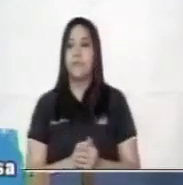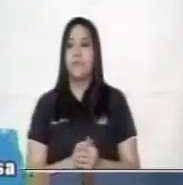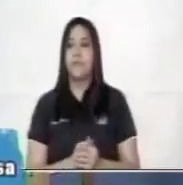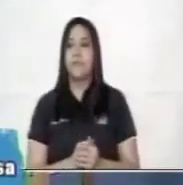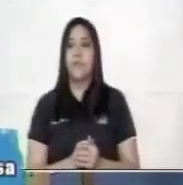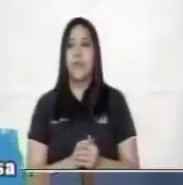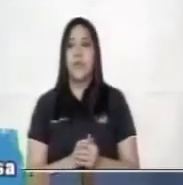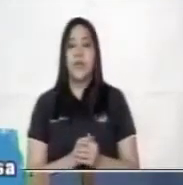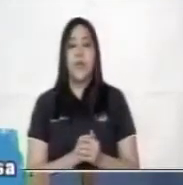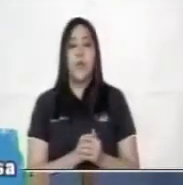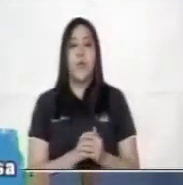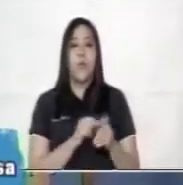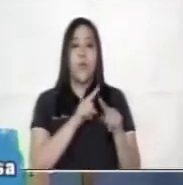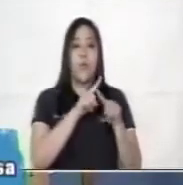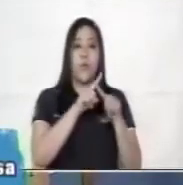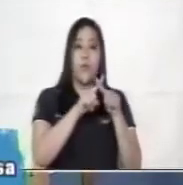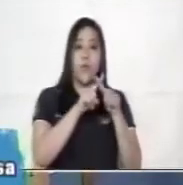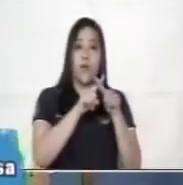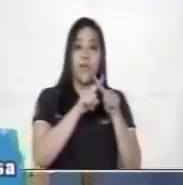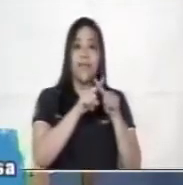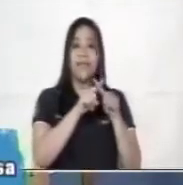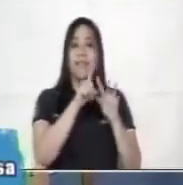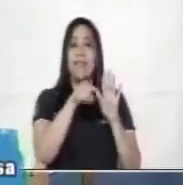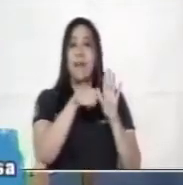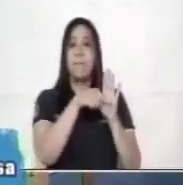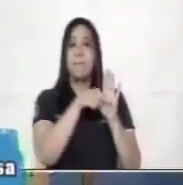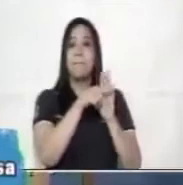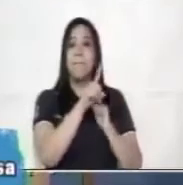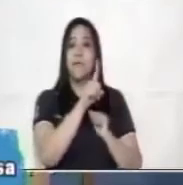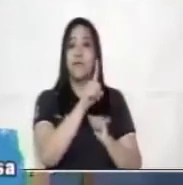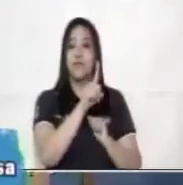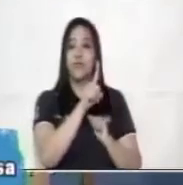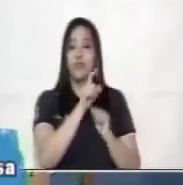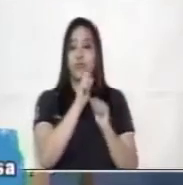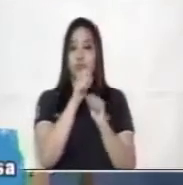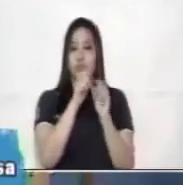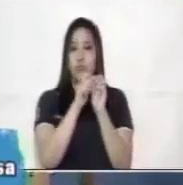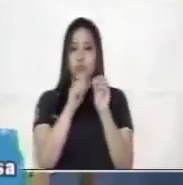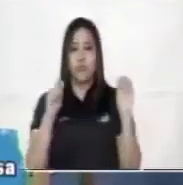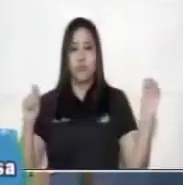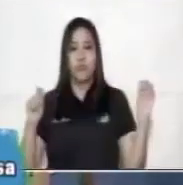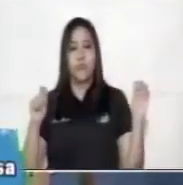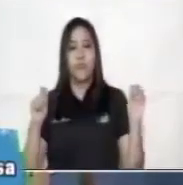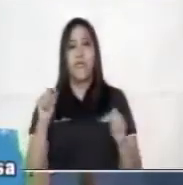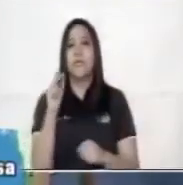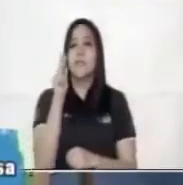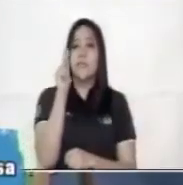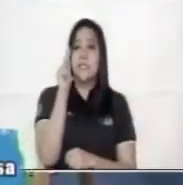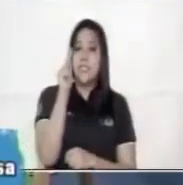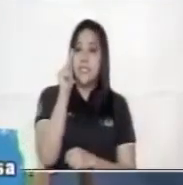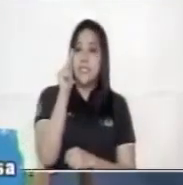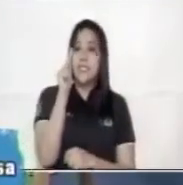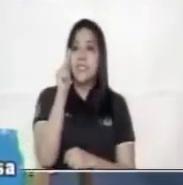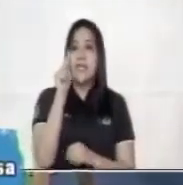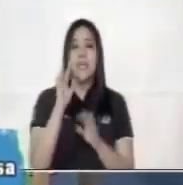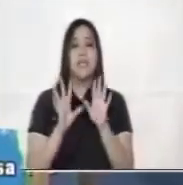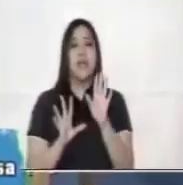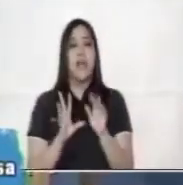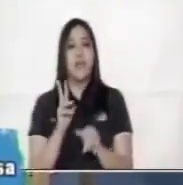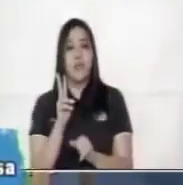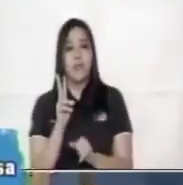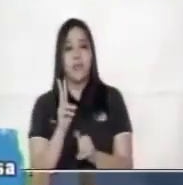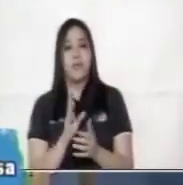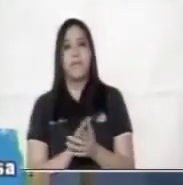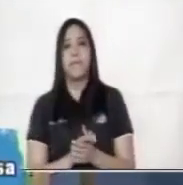Cuando X es menos 1, Y es 12. Cuando X es menos 1, Y es 12.